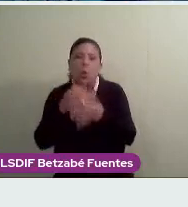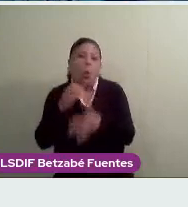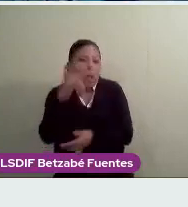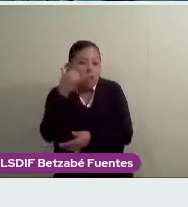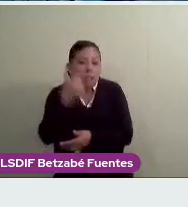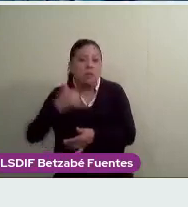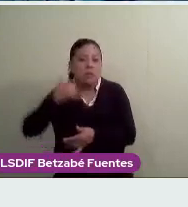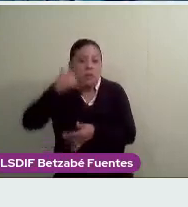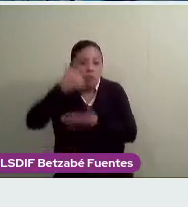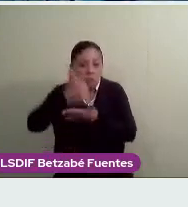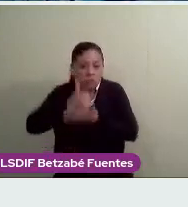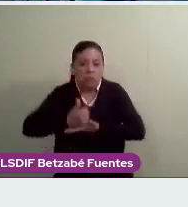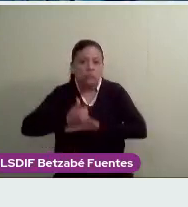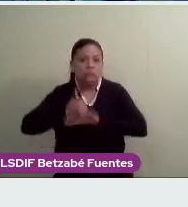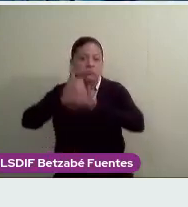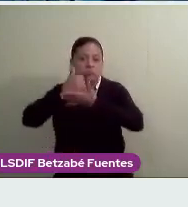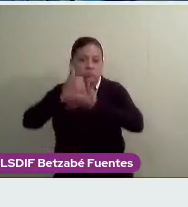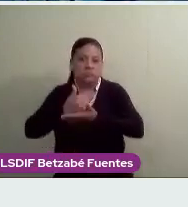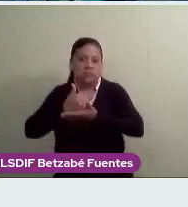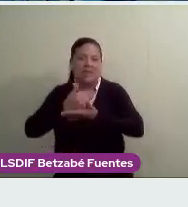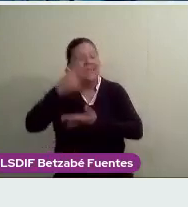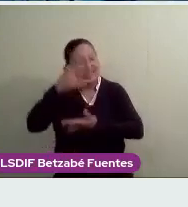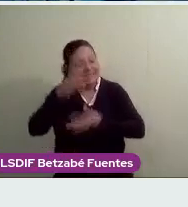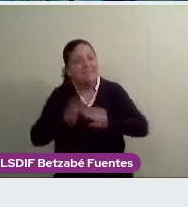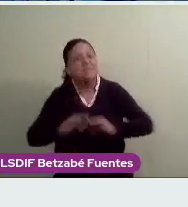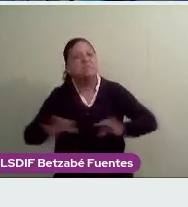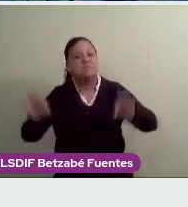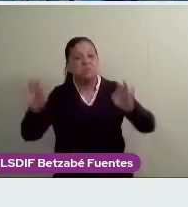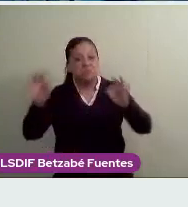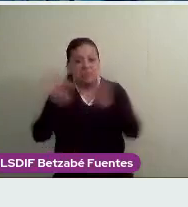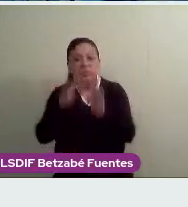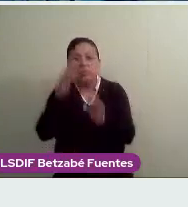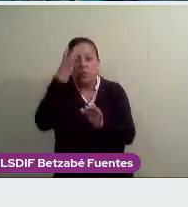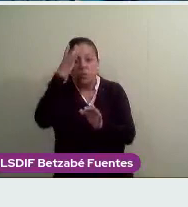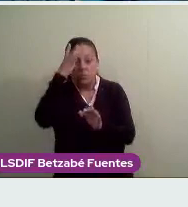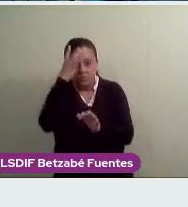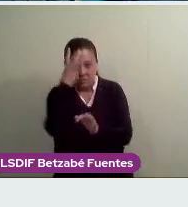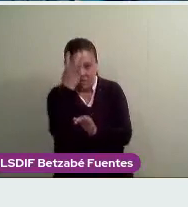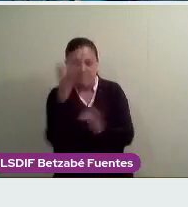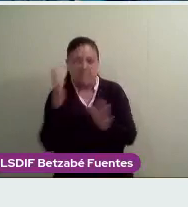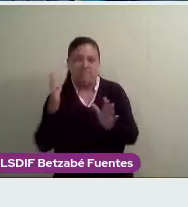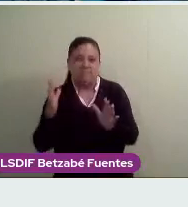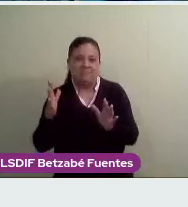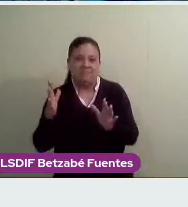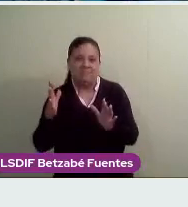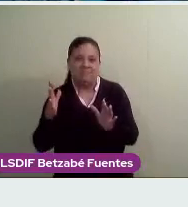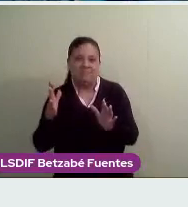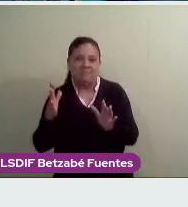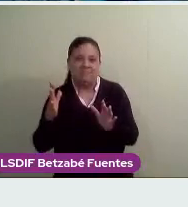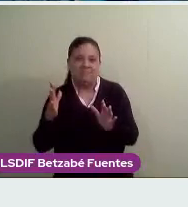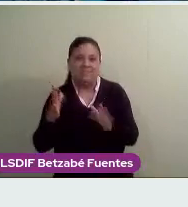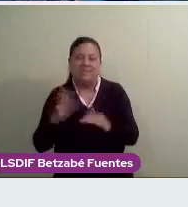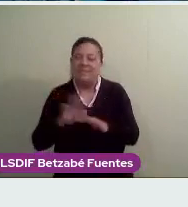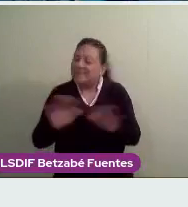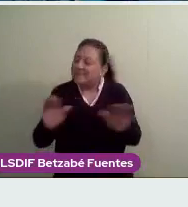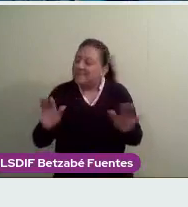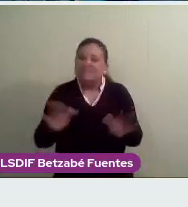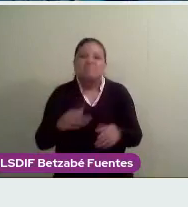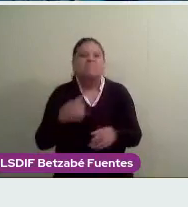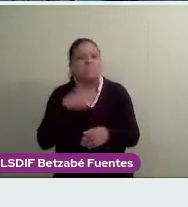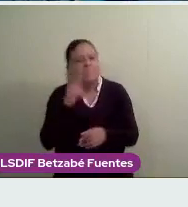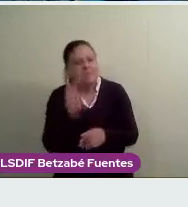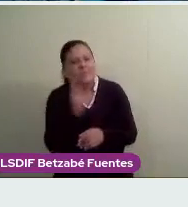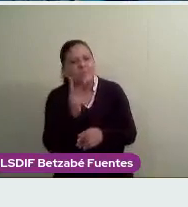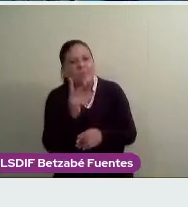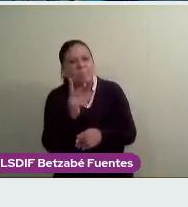importancia de conocer para atender, ¿no? Entonces, bueno, pues yo no sé, mi pregunta sería, ¿hay